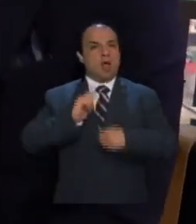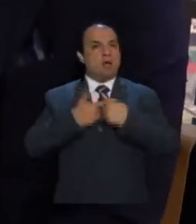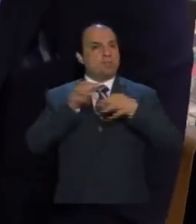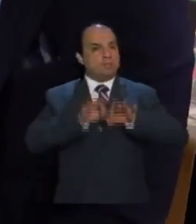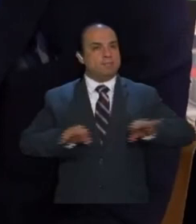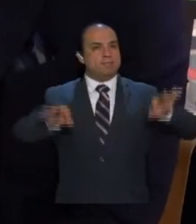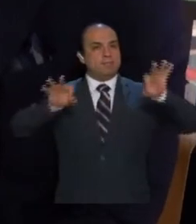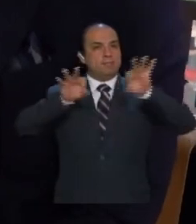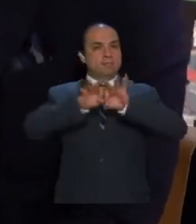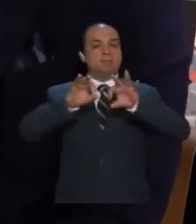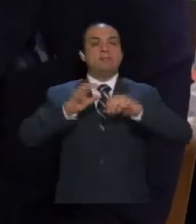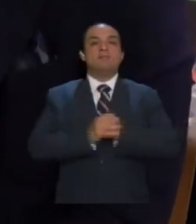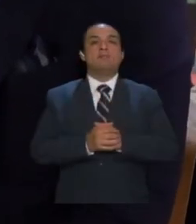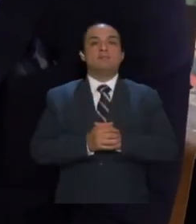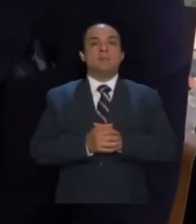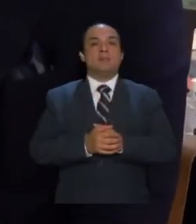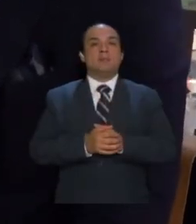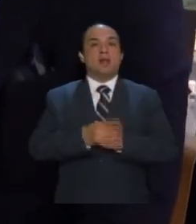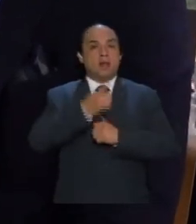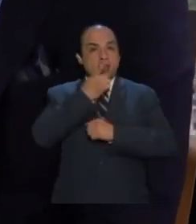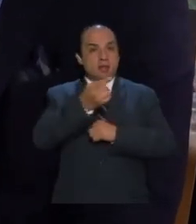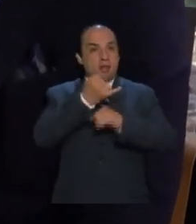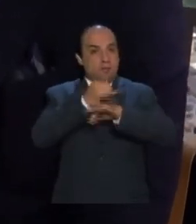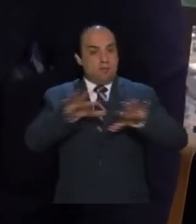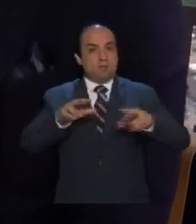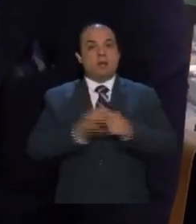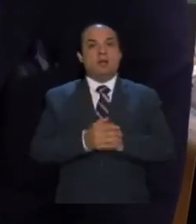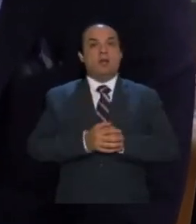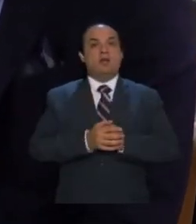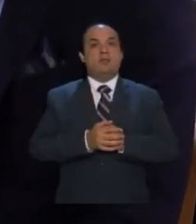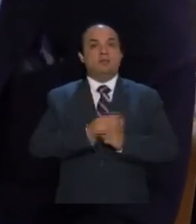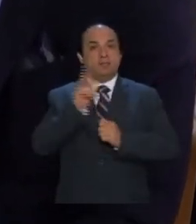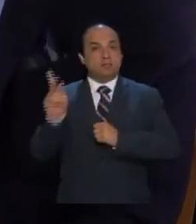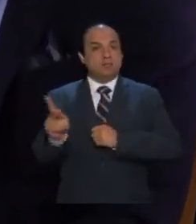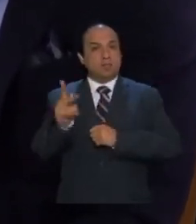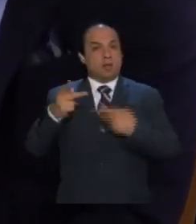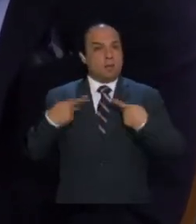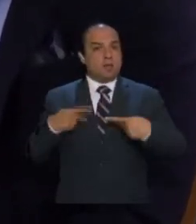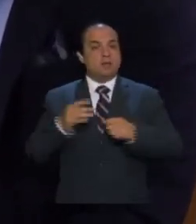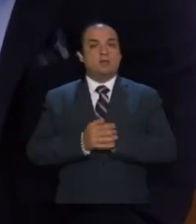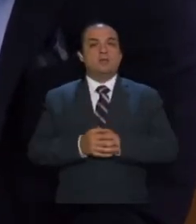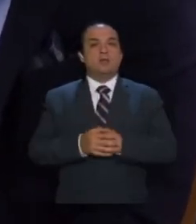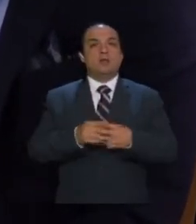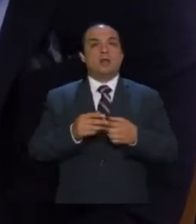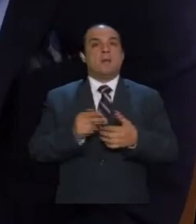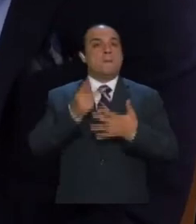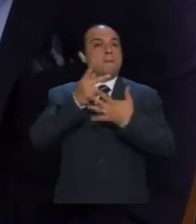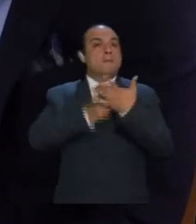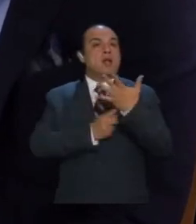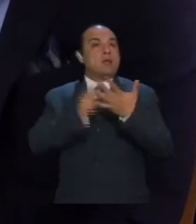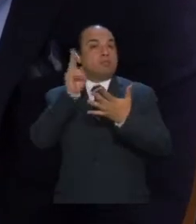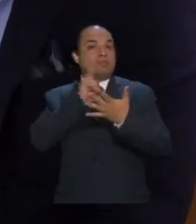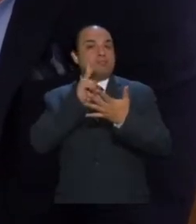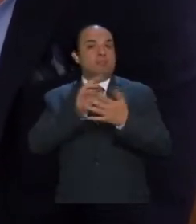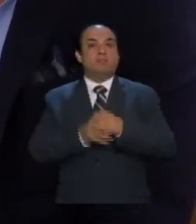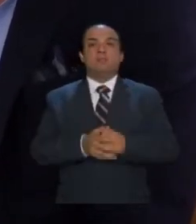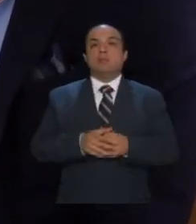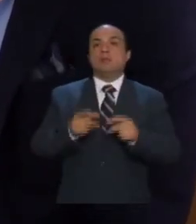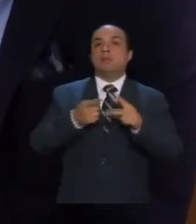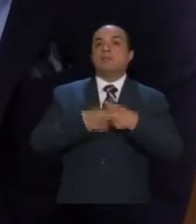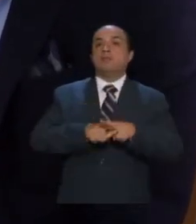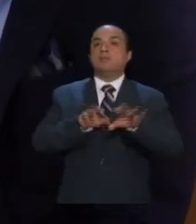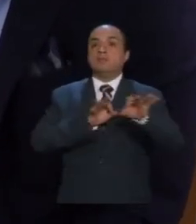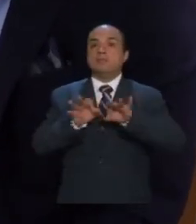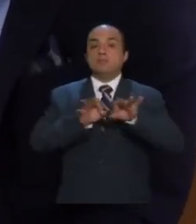importante comentar e informar a la ciudadanía es los protocolos de pruebas para poner ya en operación el